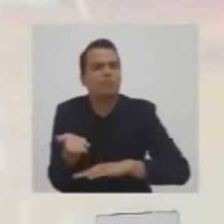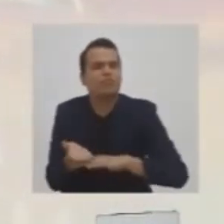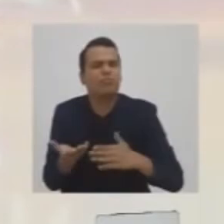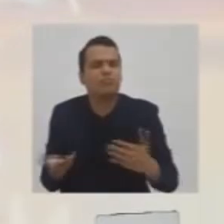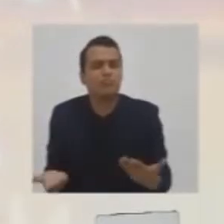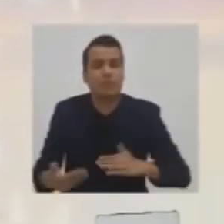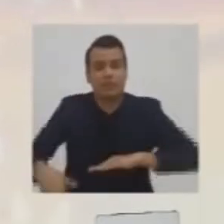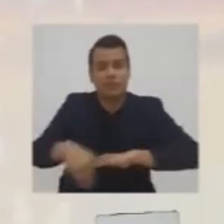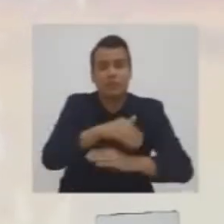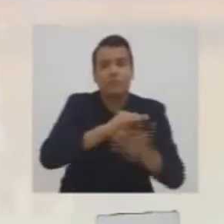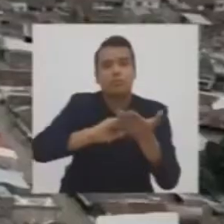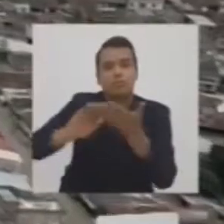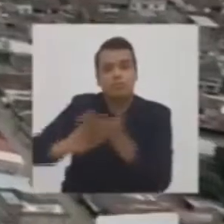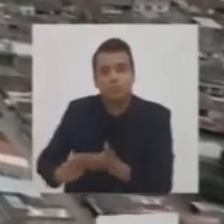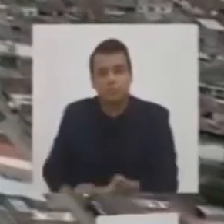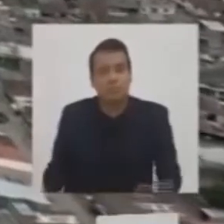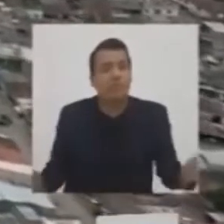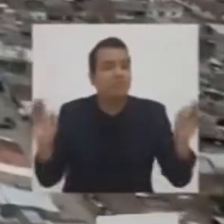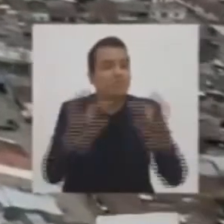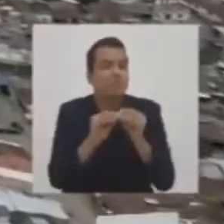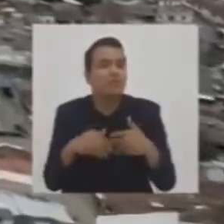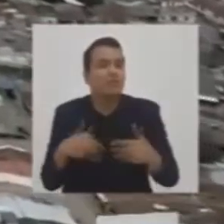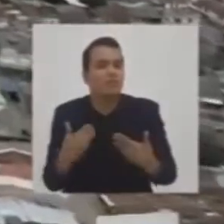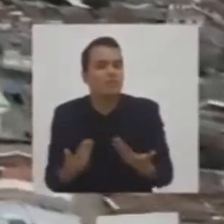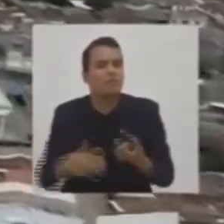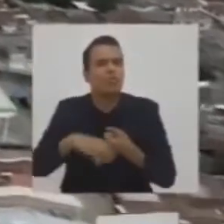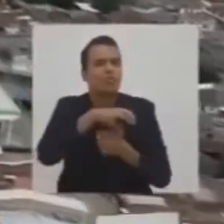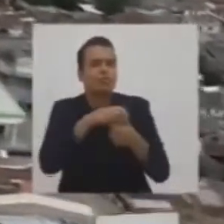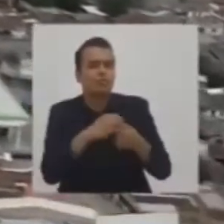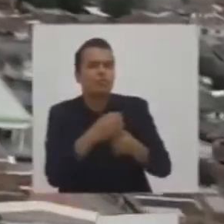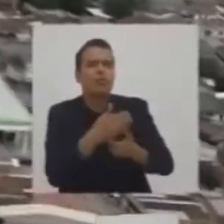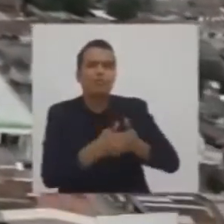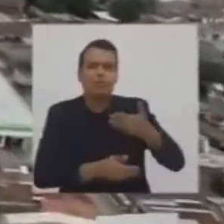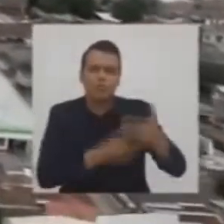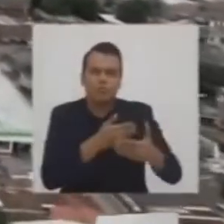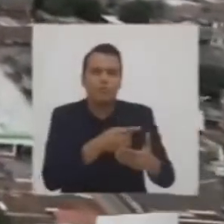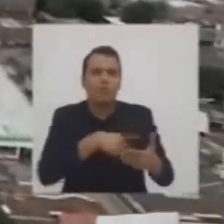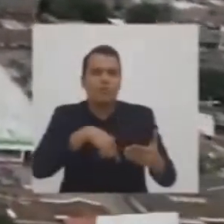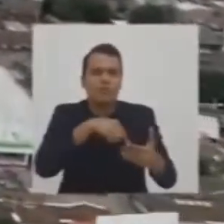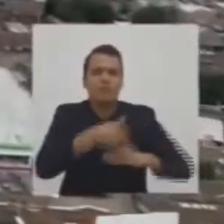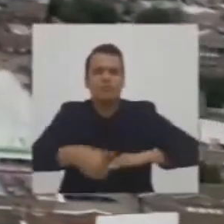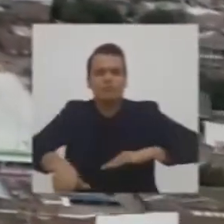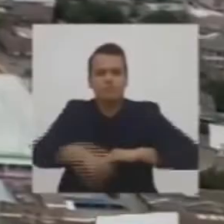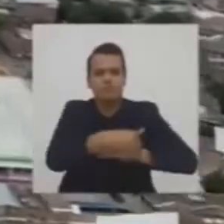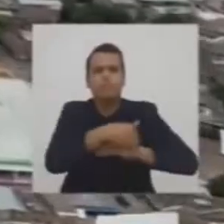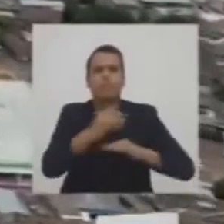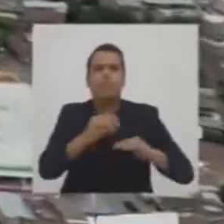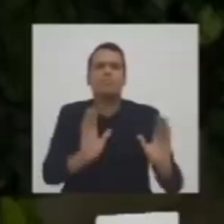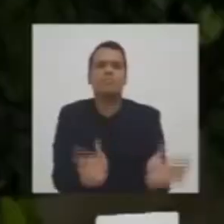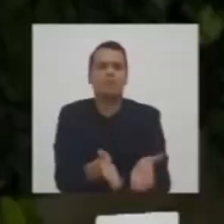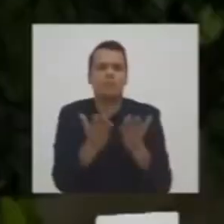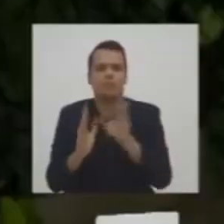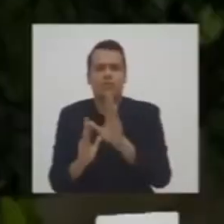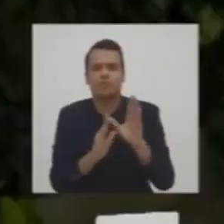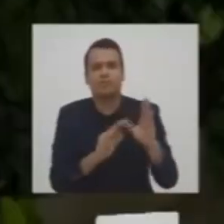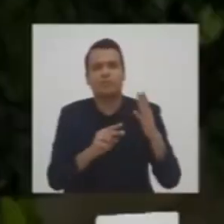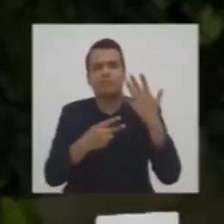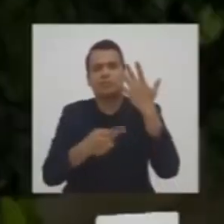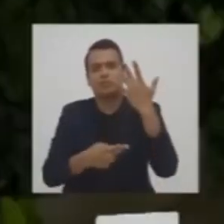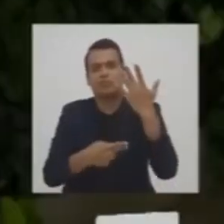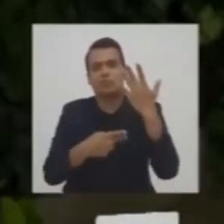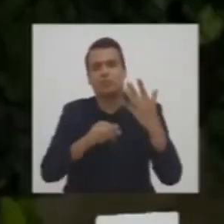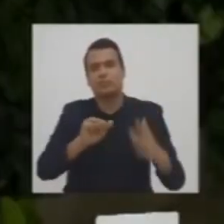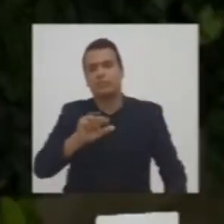social. Propone la recuperación de la malla vial y proyección para el sistema urbano y suburbano de carreteras. Antonio